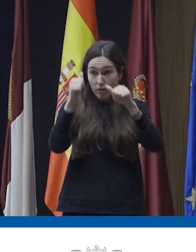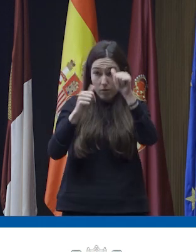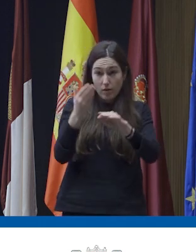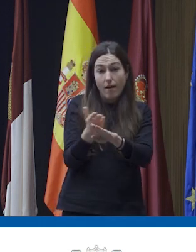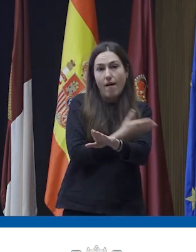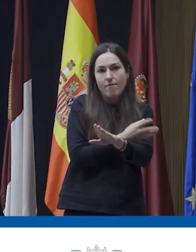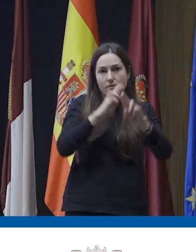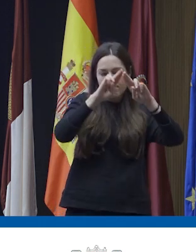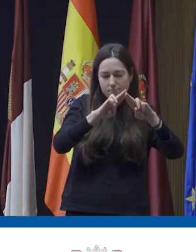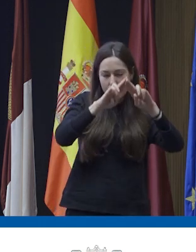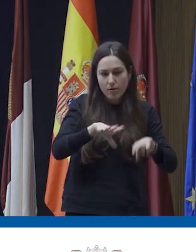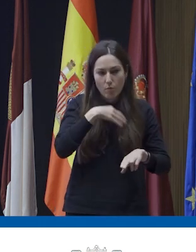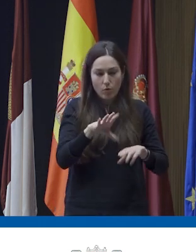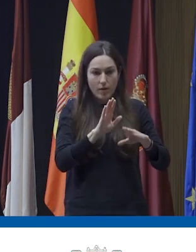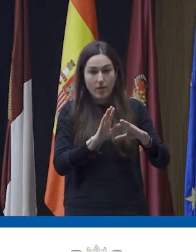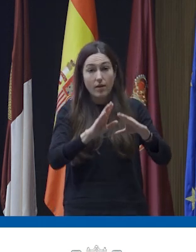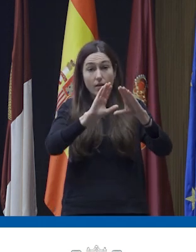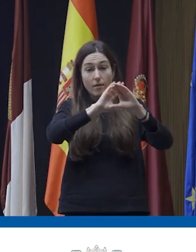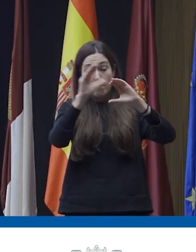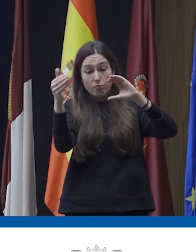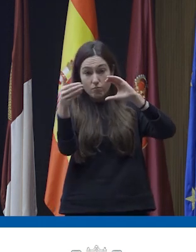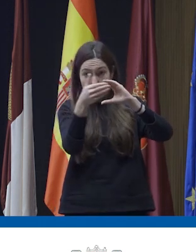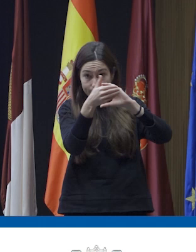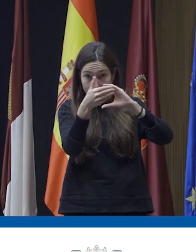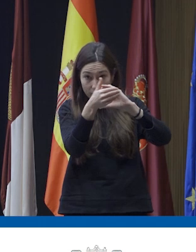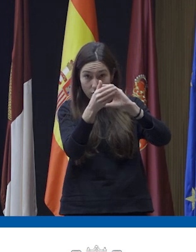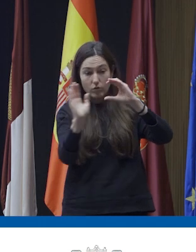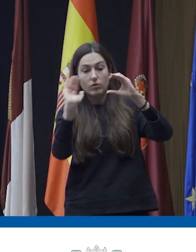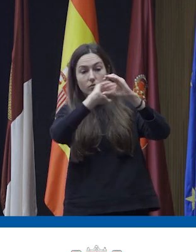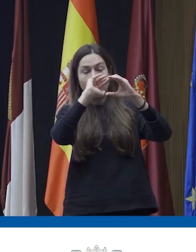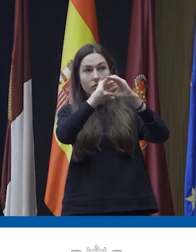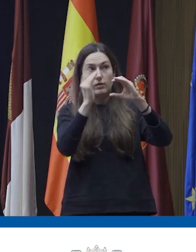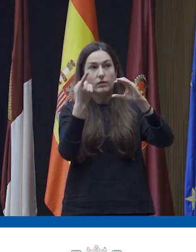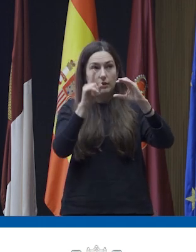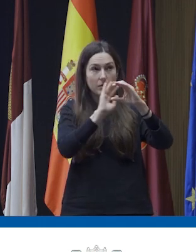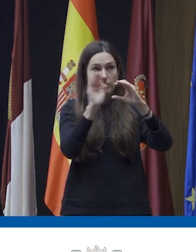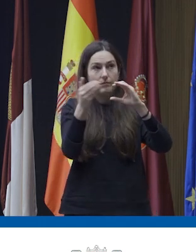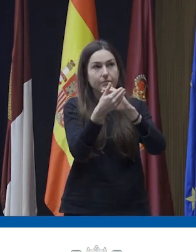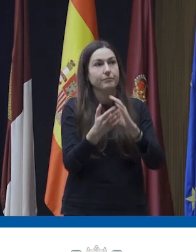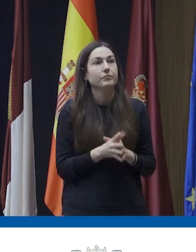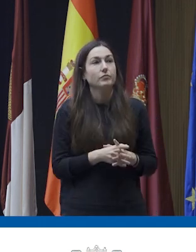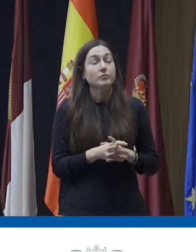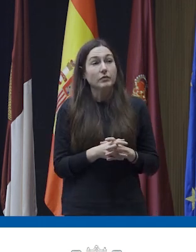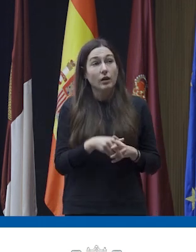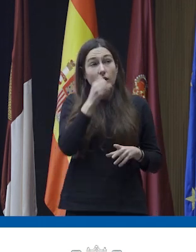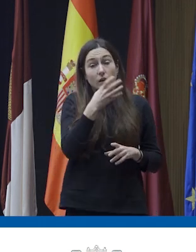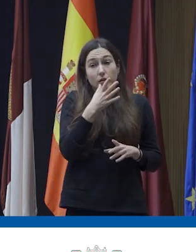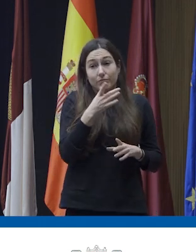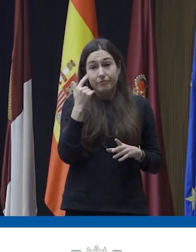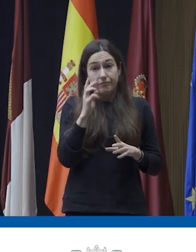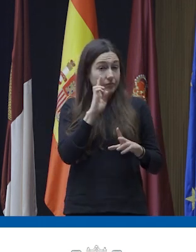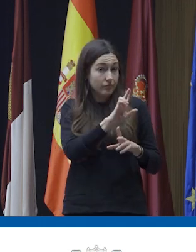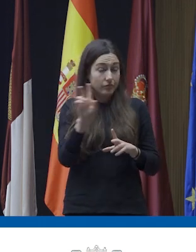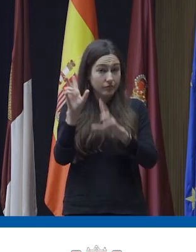parte posterior, que es lo más habitual, como de la parte anterior, que es lo que se denomina OCT de segmento anterior. Y bueno, esta también es